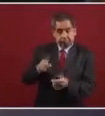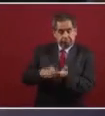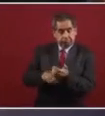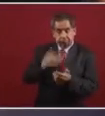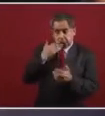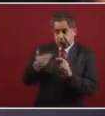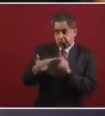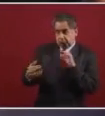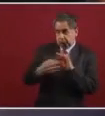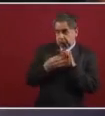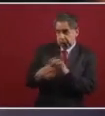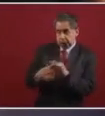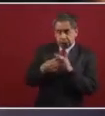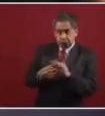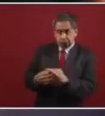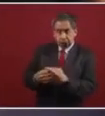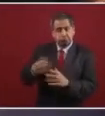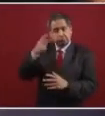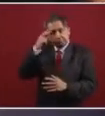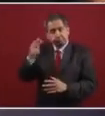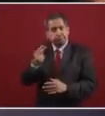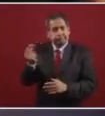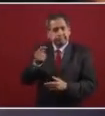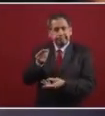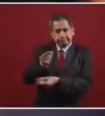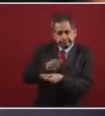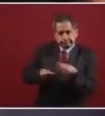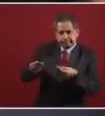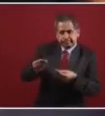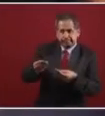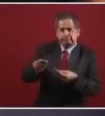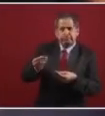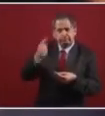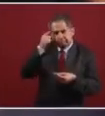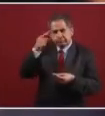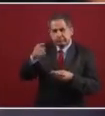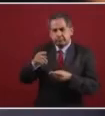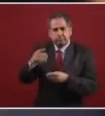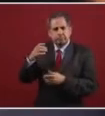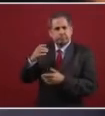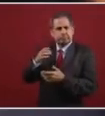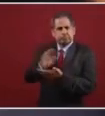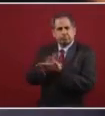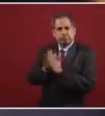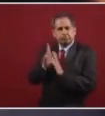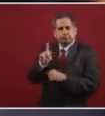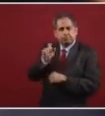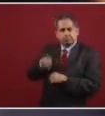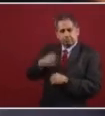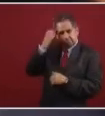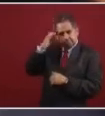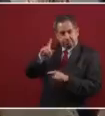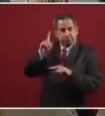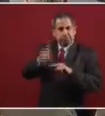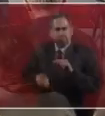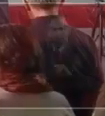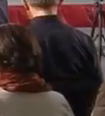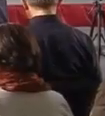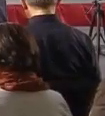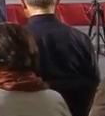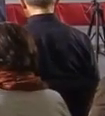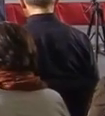relación bilateral, si México tiene que compartirle la estrategia anticrimen que tiene Estados Unidos, ¿debe ser así o…?